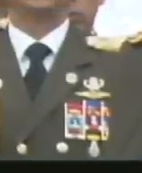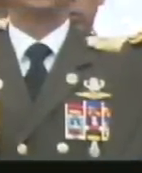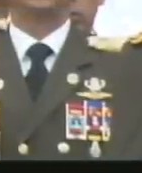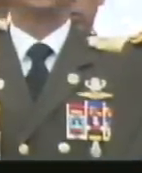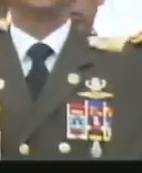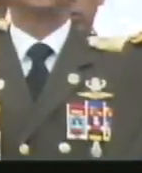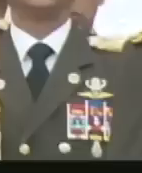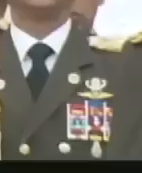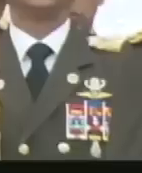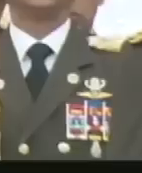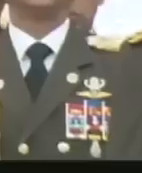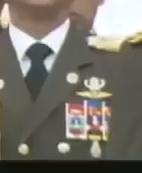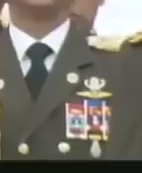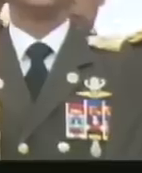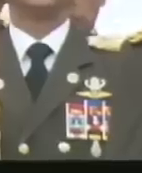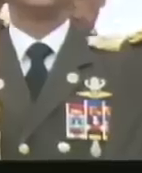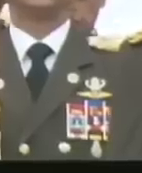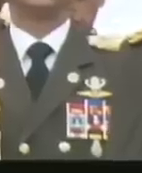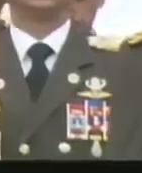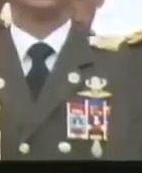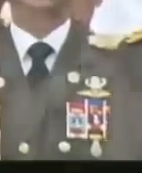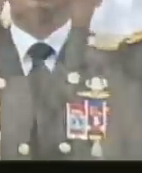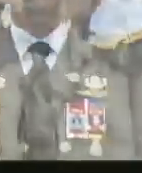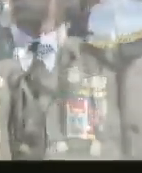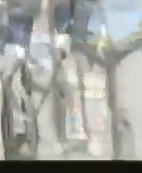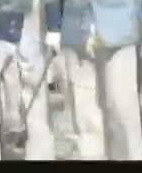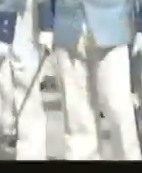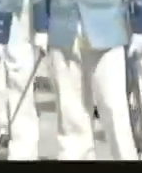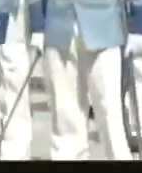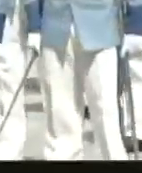¡A discret! ¡Chum!